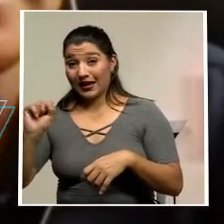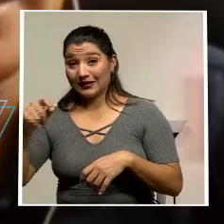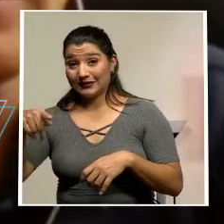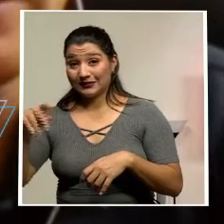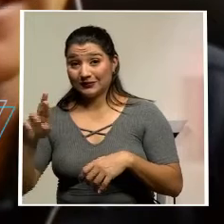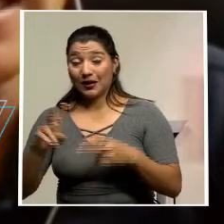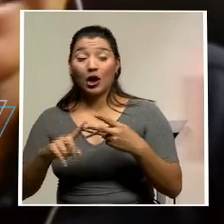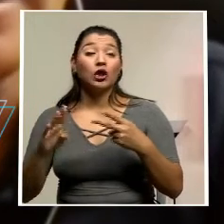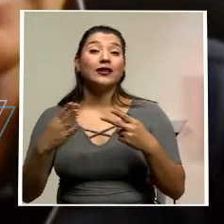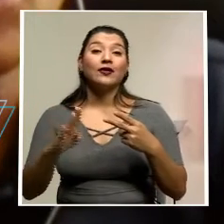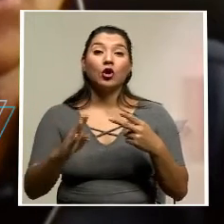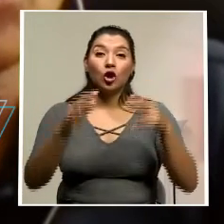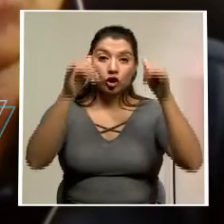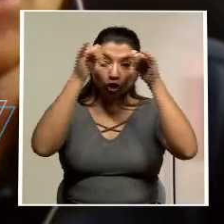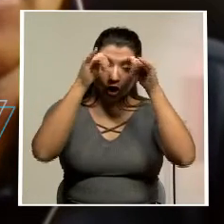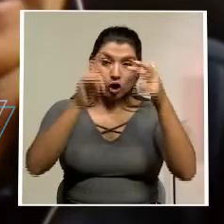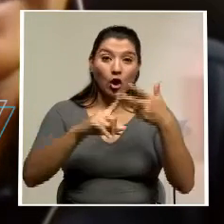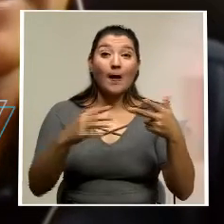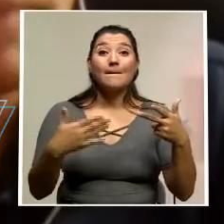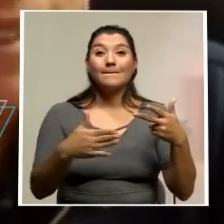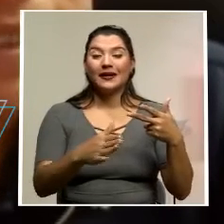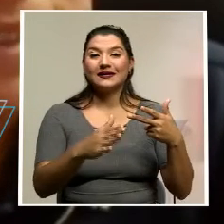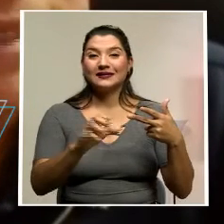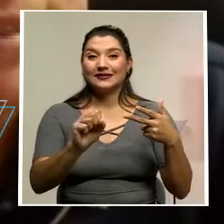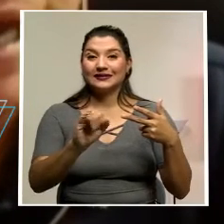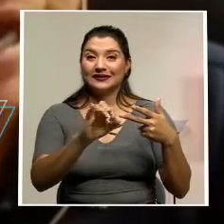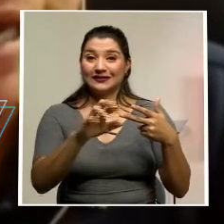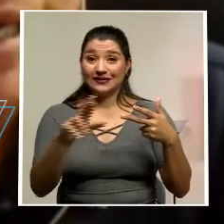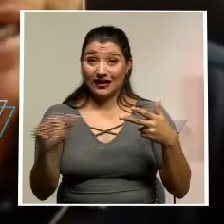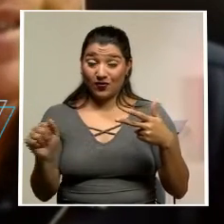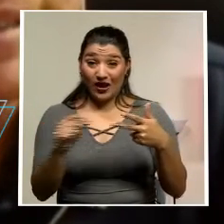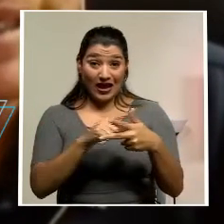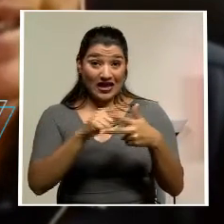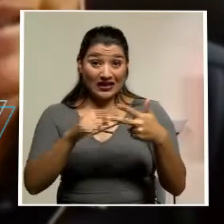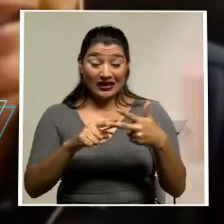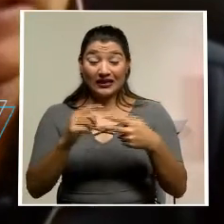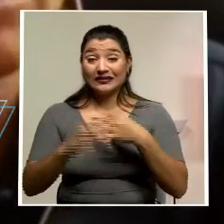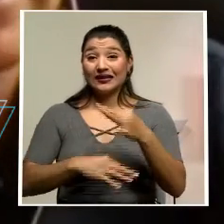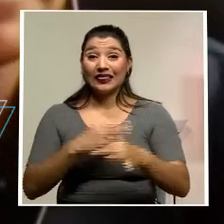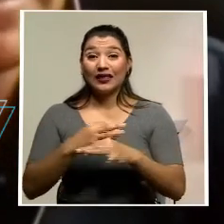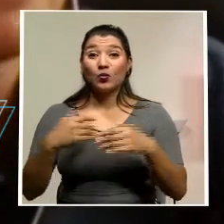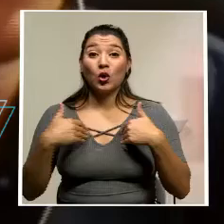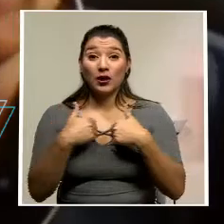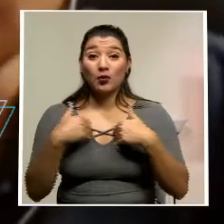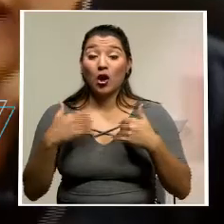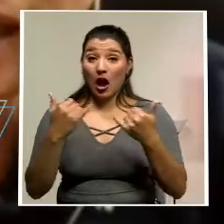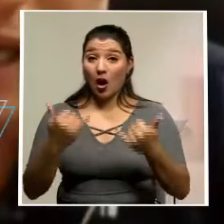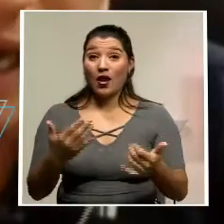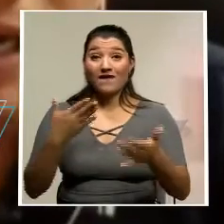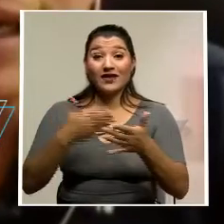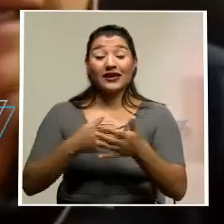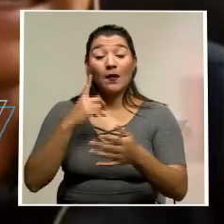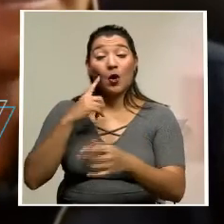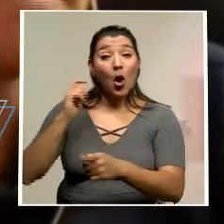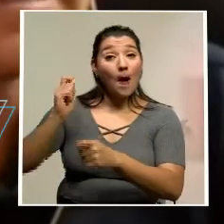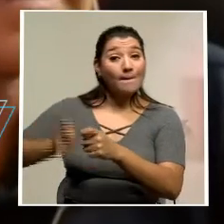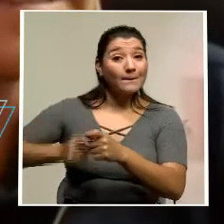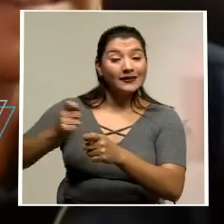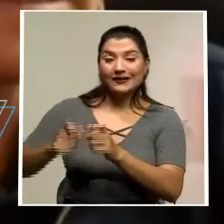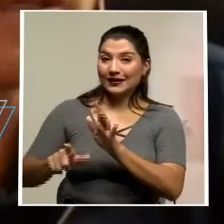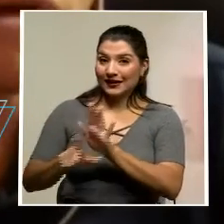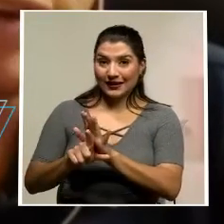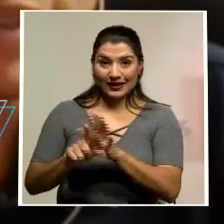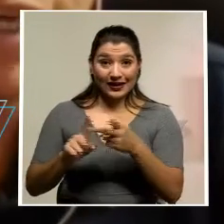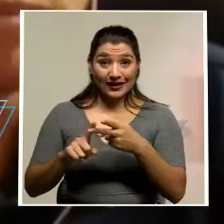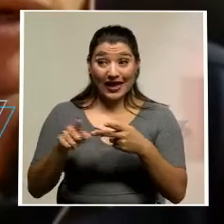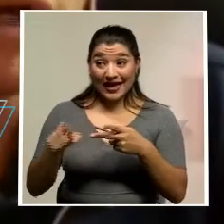pez sierra, ¿verdad? Son especies que están siendo afectadas por pesca ilegal, especies que están